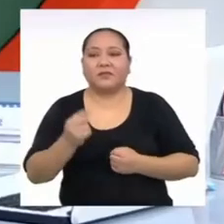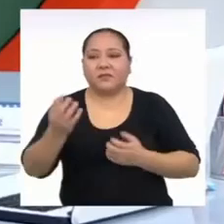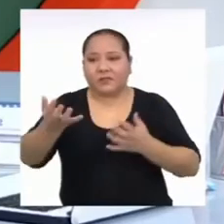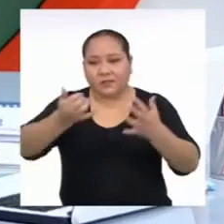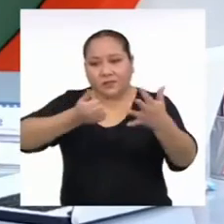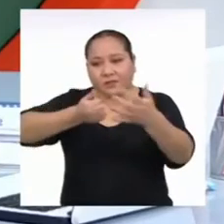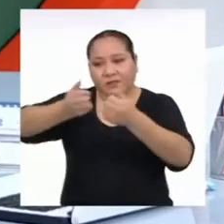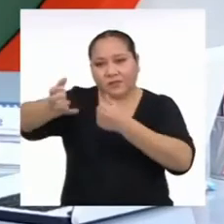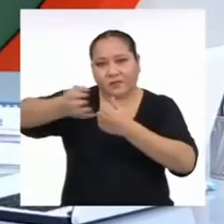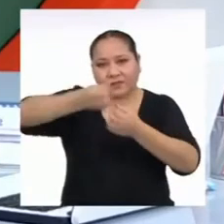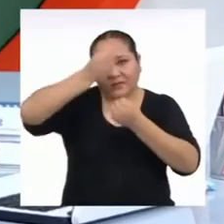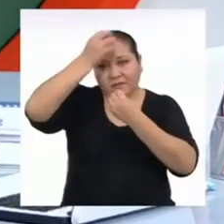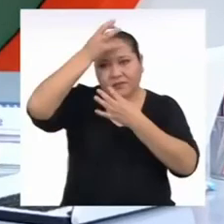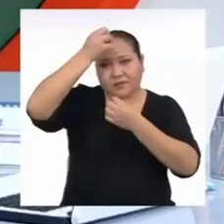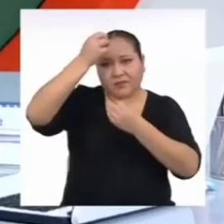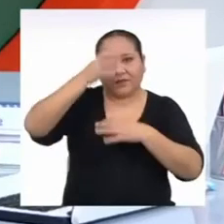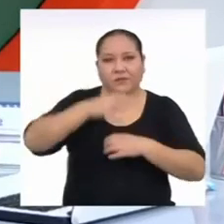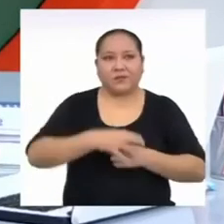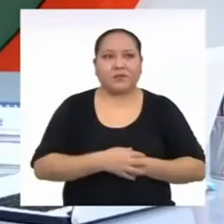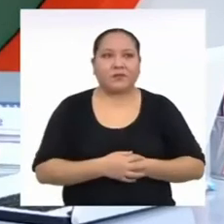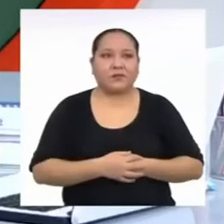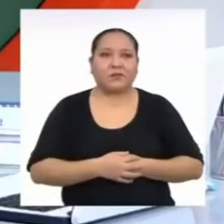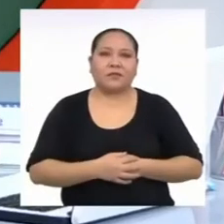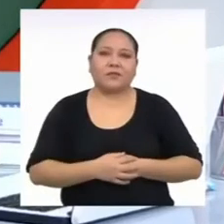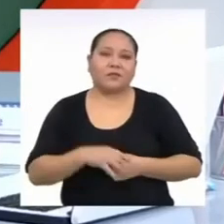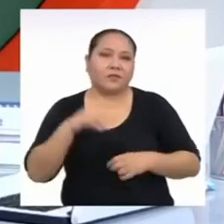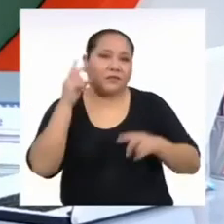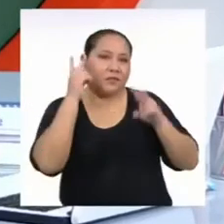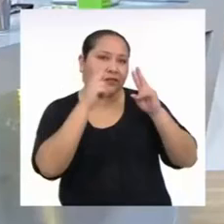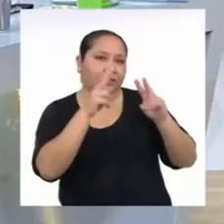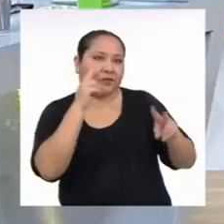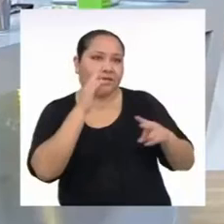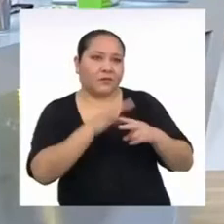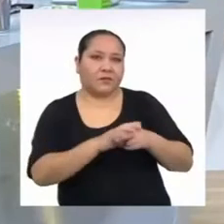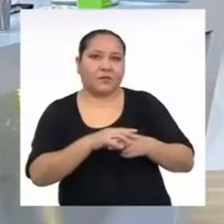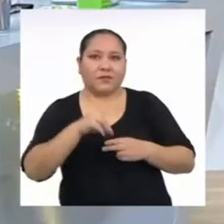datos. ¡Definamos las variables!